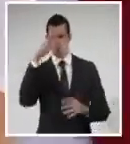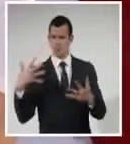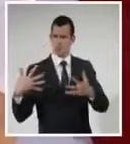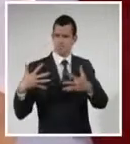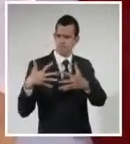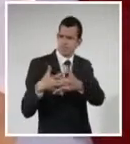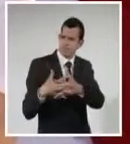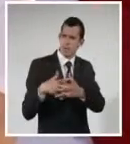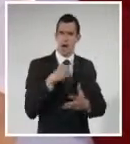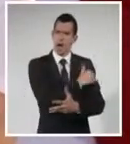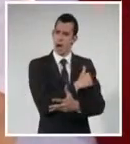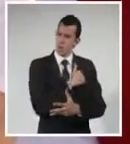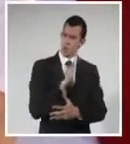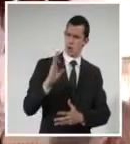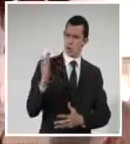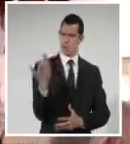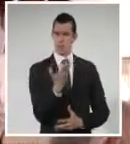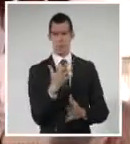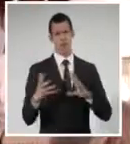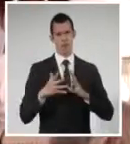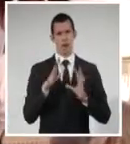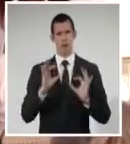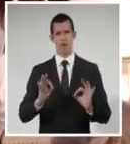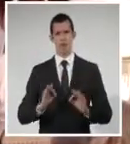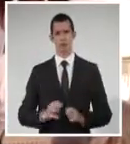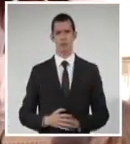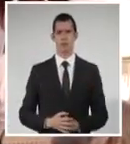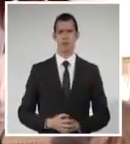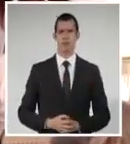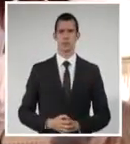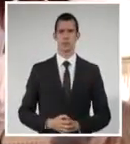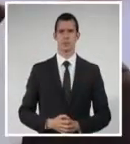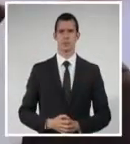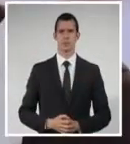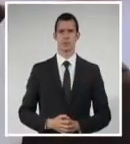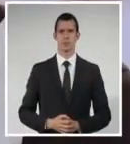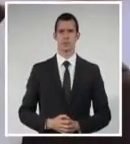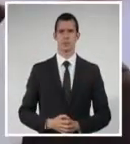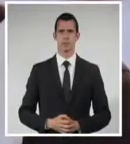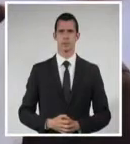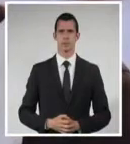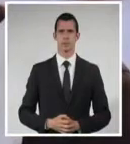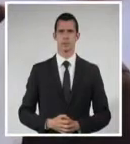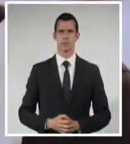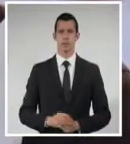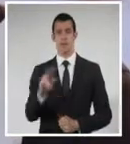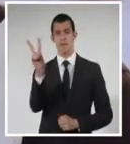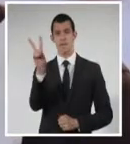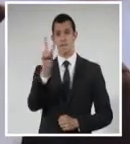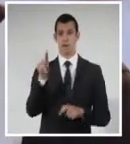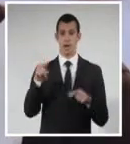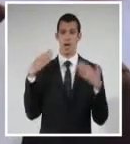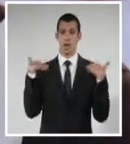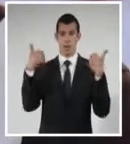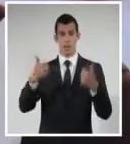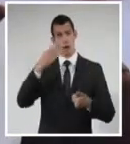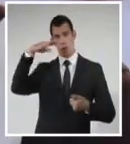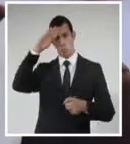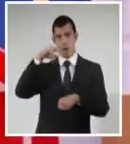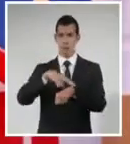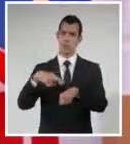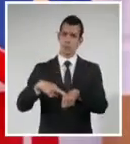amor y el respeto mutuos. Al acto asistió también el embajador de Cuba en la República Bolivariana, Dagoberto